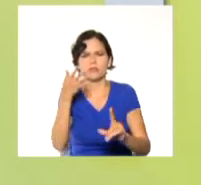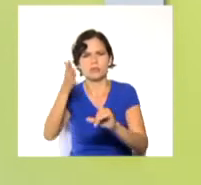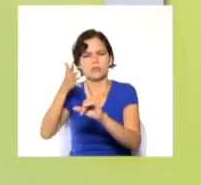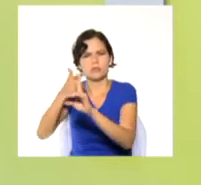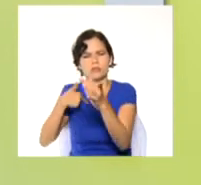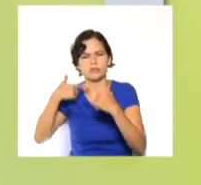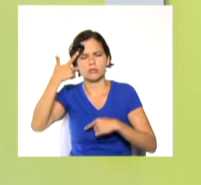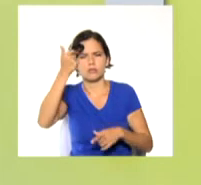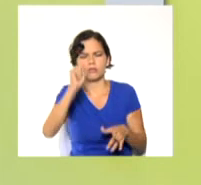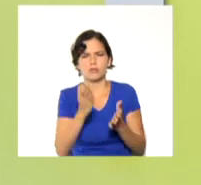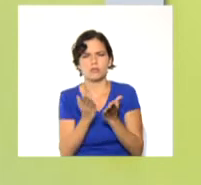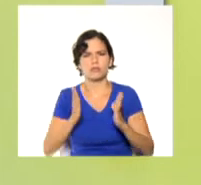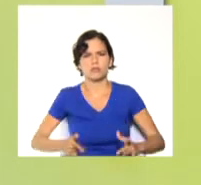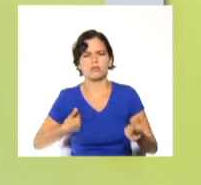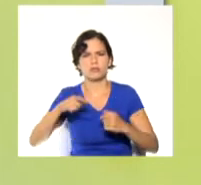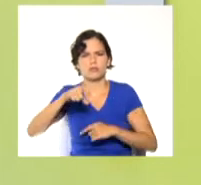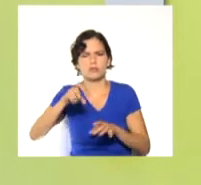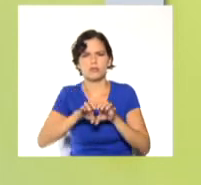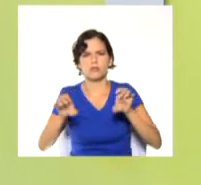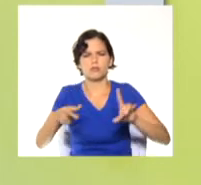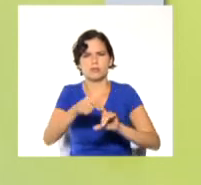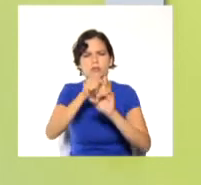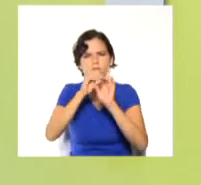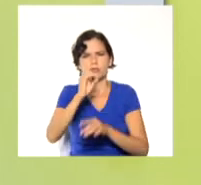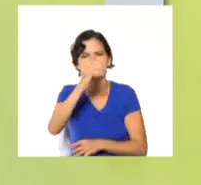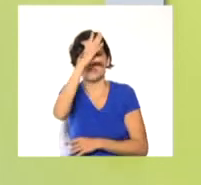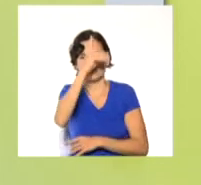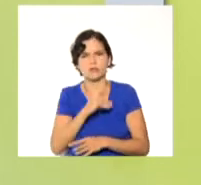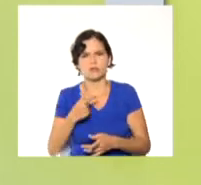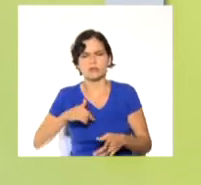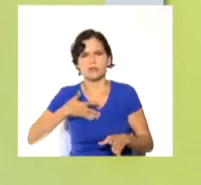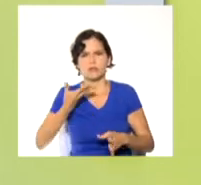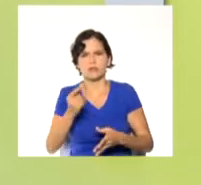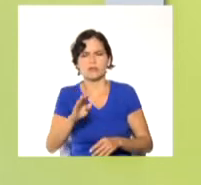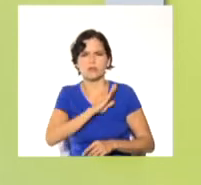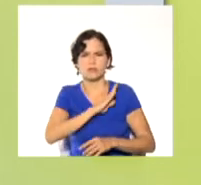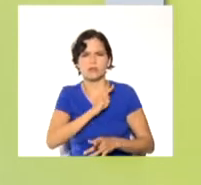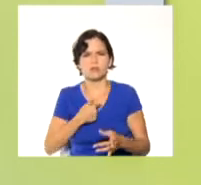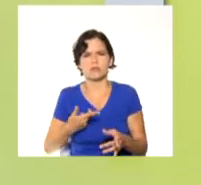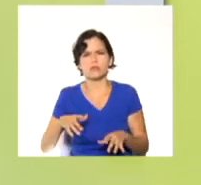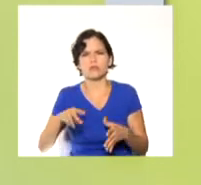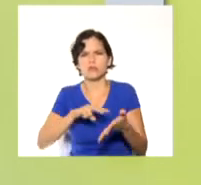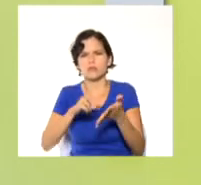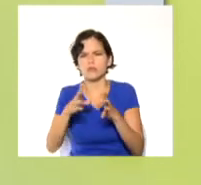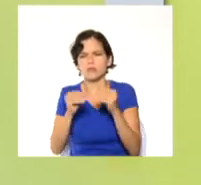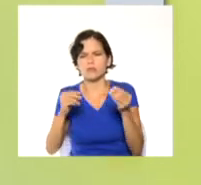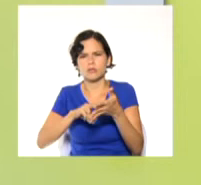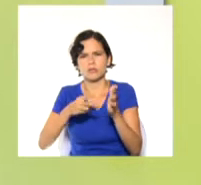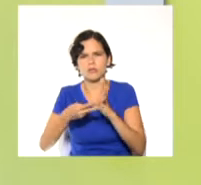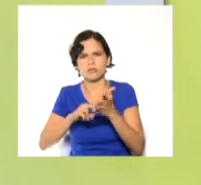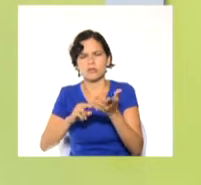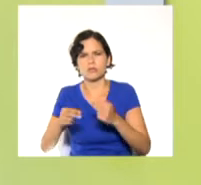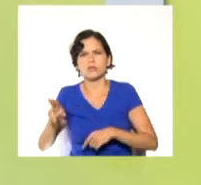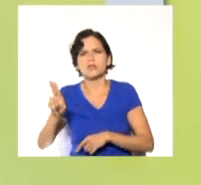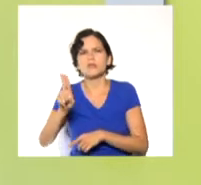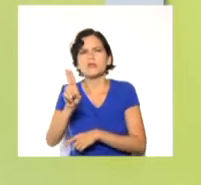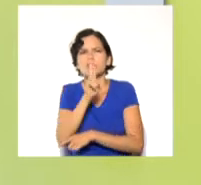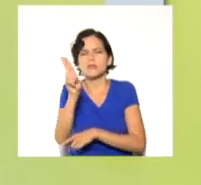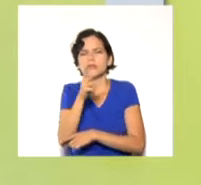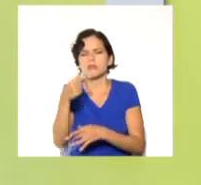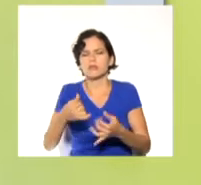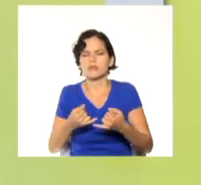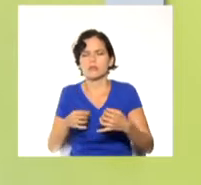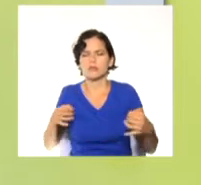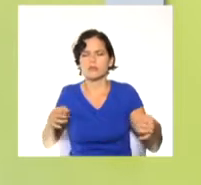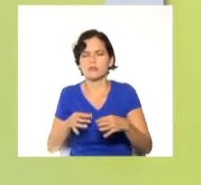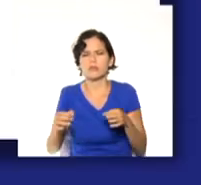recomendaciones para que los estudiantes con necesidades educativas especiales y o con discapacidad puedan apropiarse de los conceptos relacionados con las unidades de medida y los